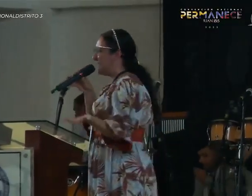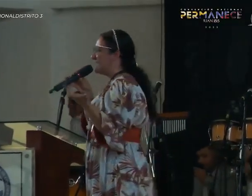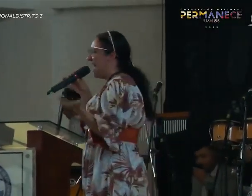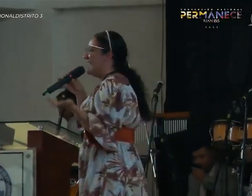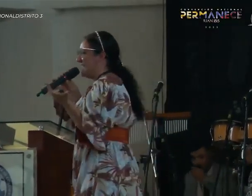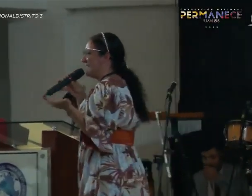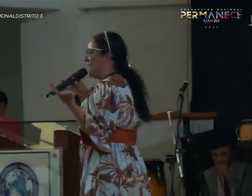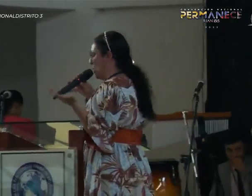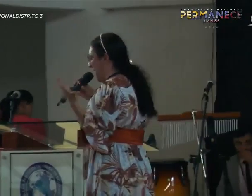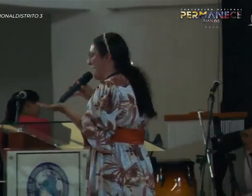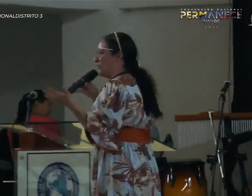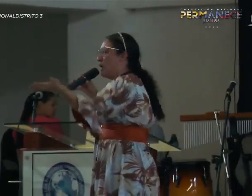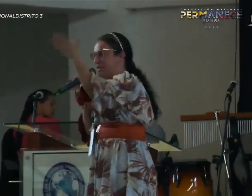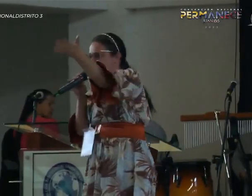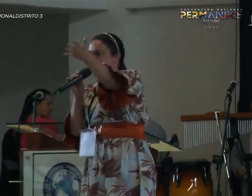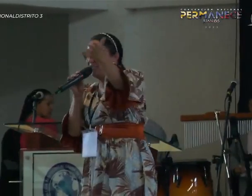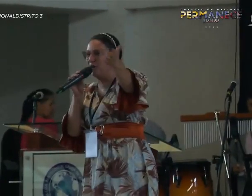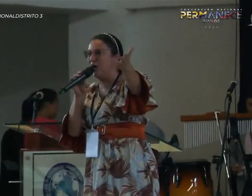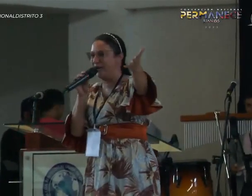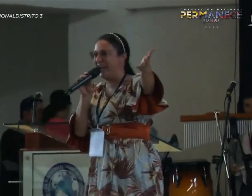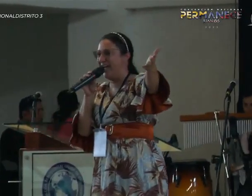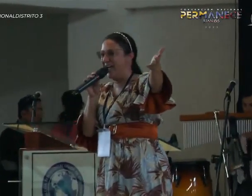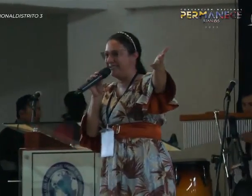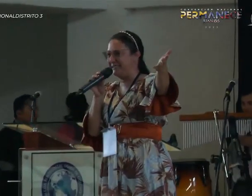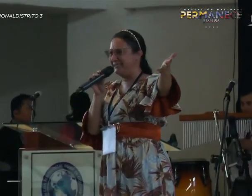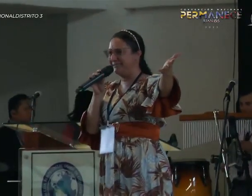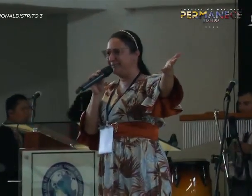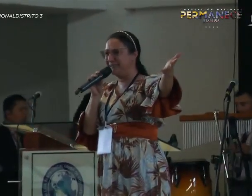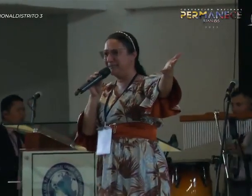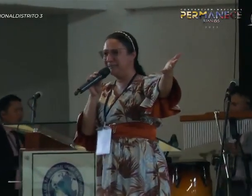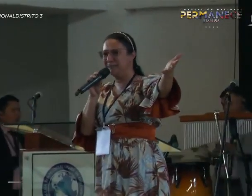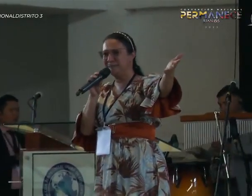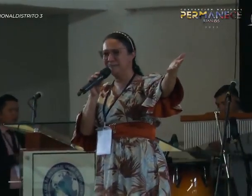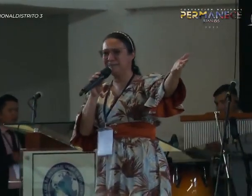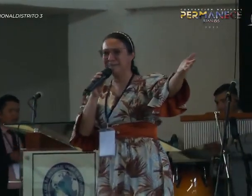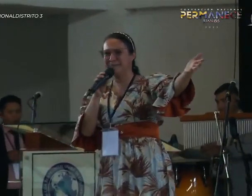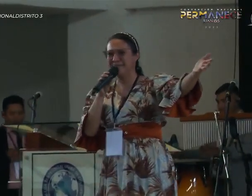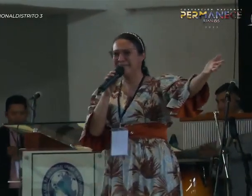Dios está en este lugar. Yo no sé si tú lo crees.